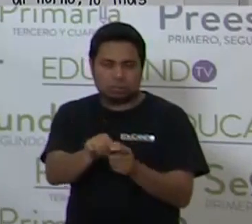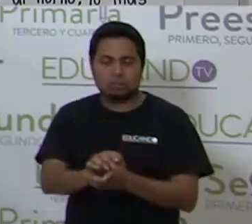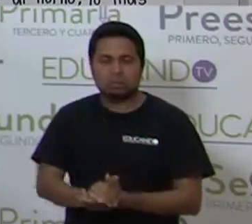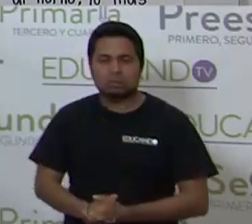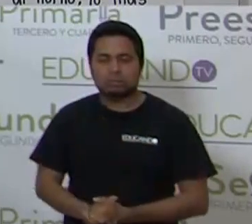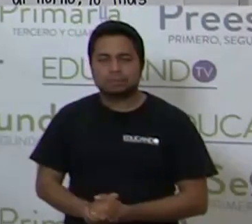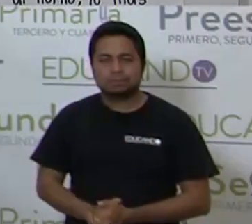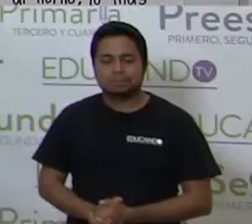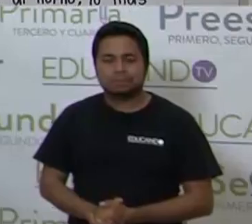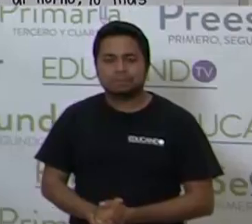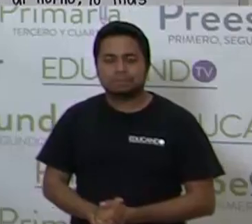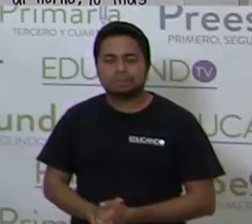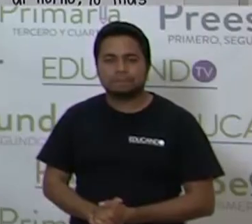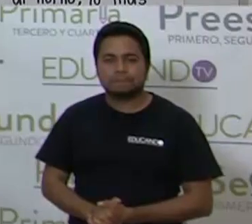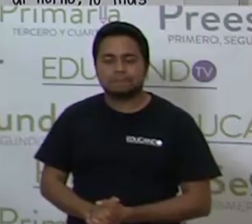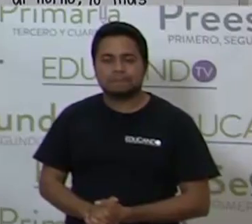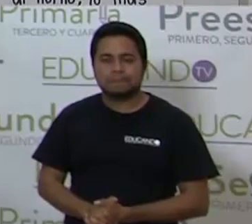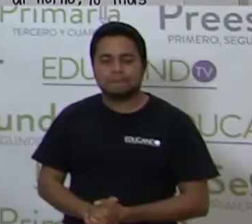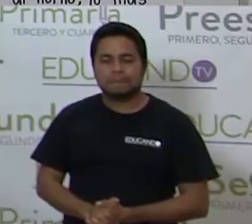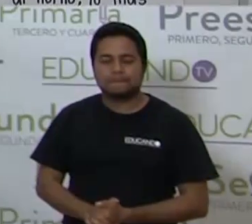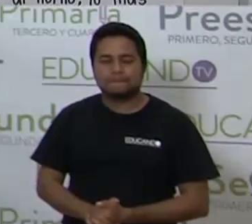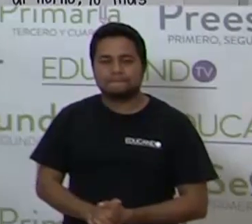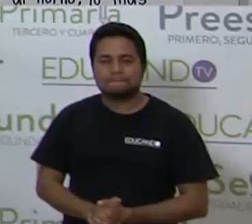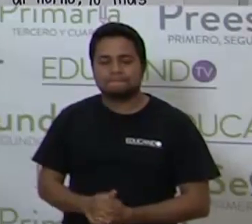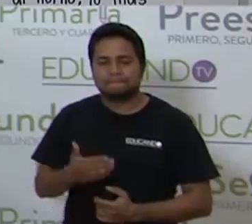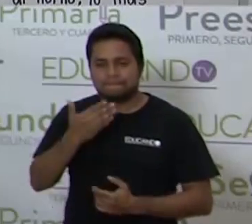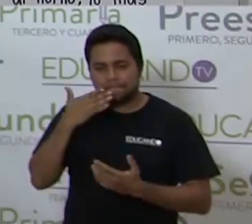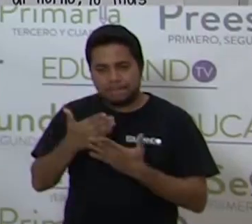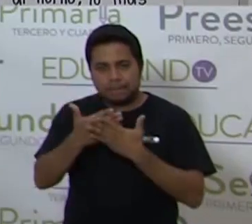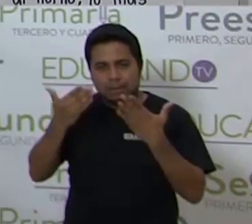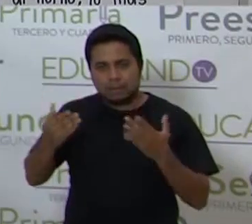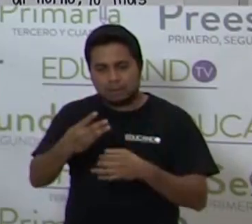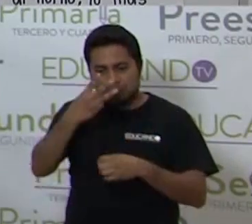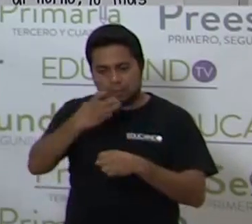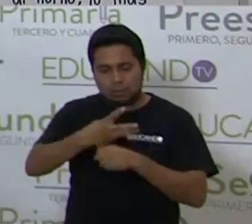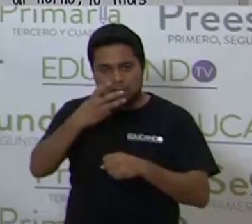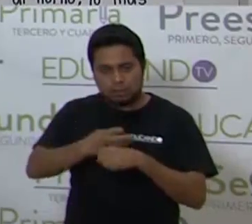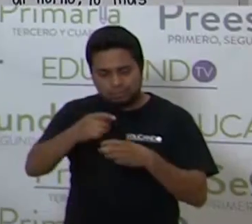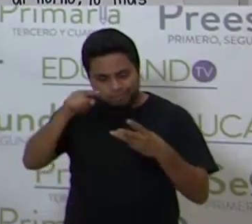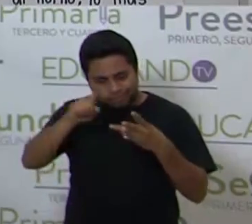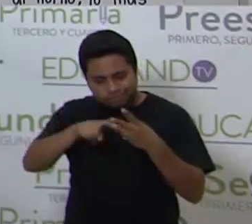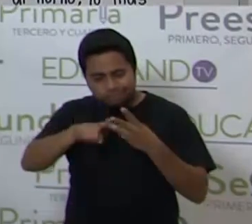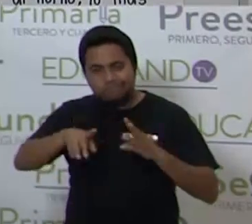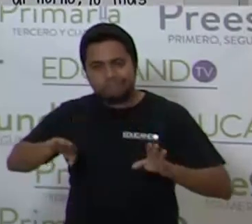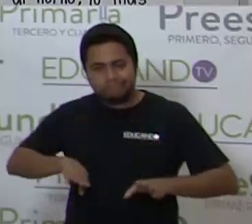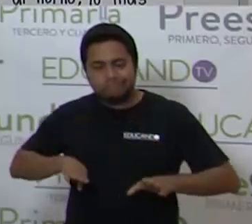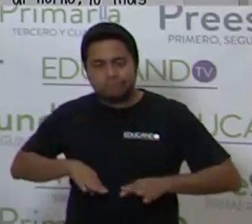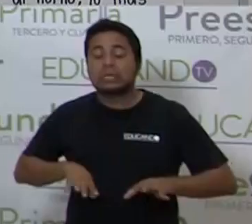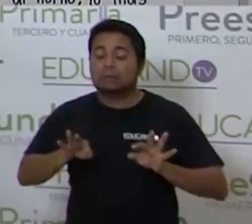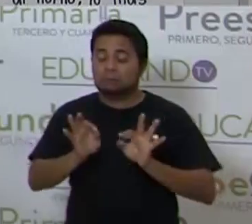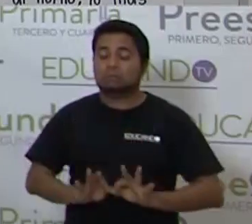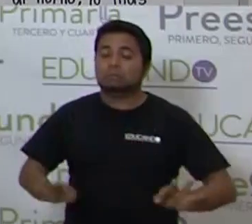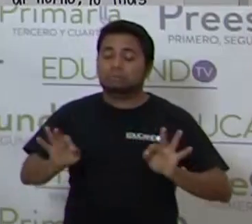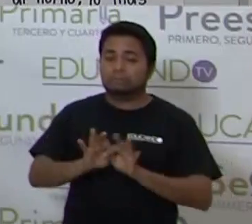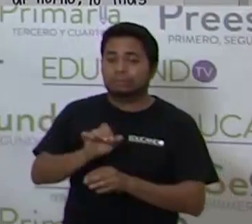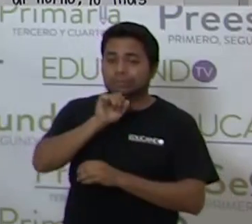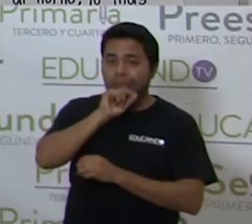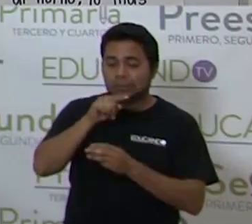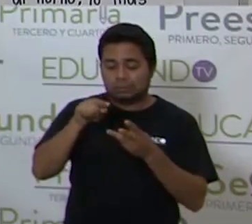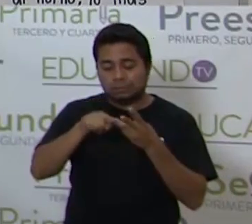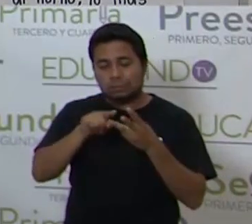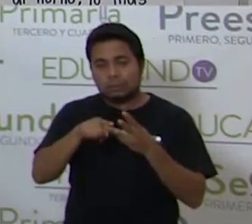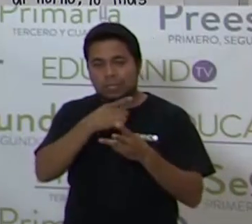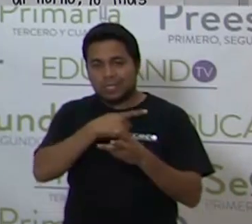Bien, ok. Ahora, vámonos con la tercera característica, también fundamental.